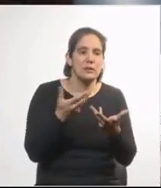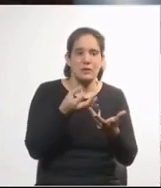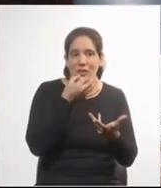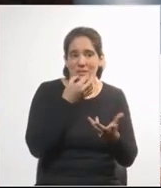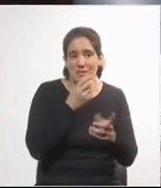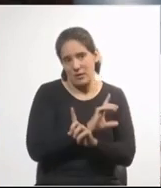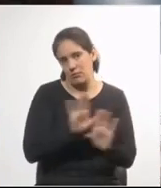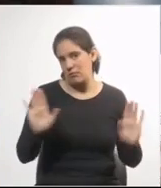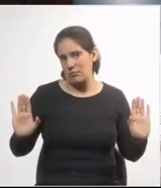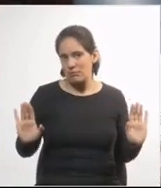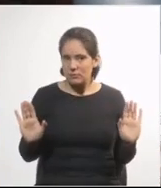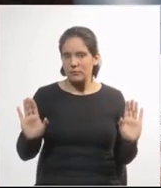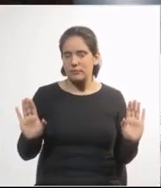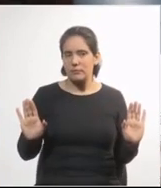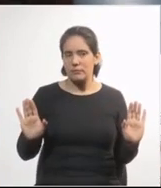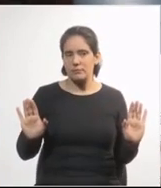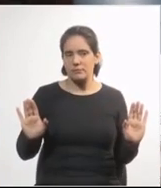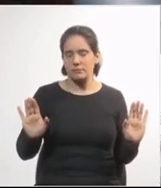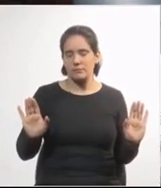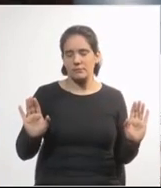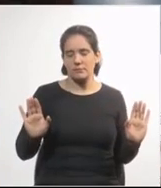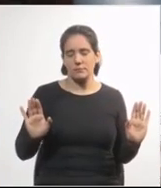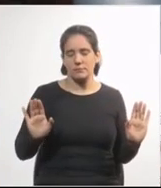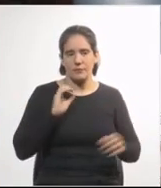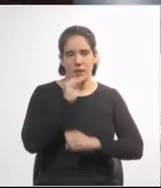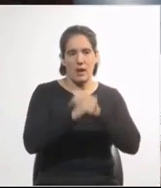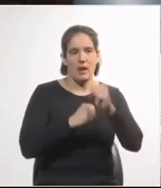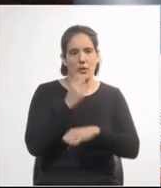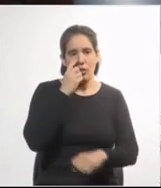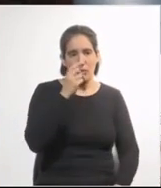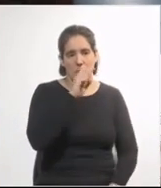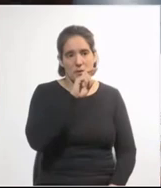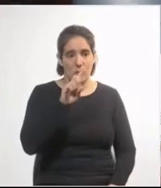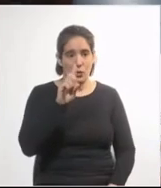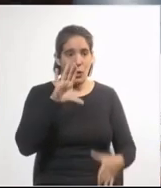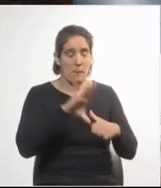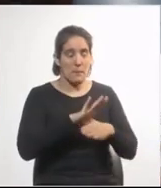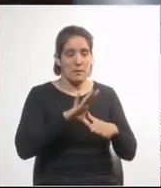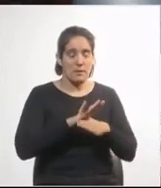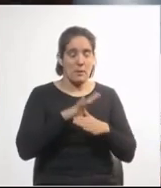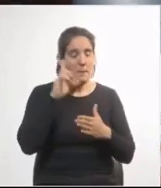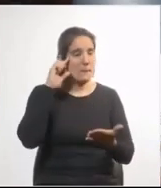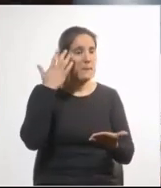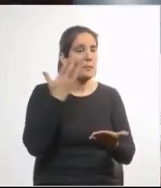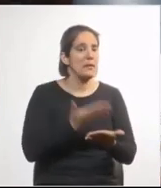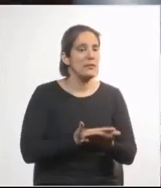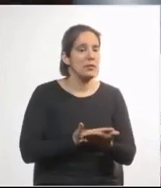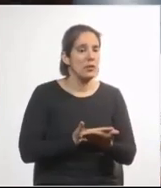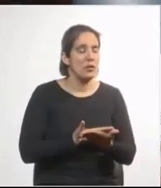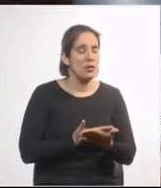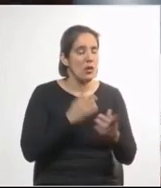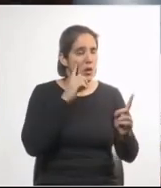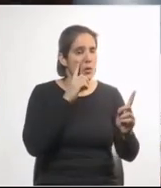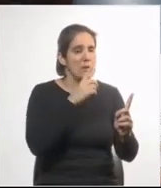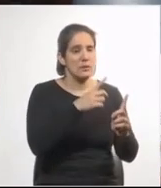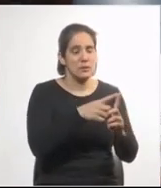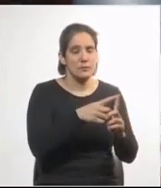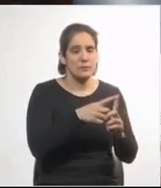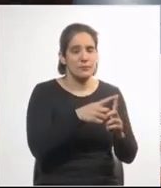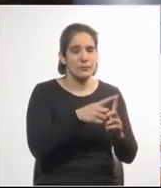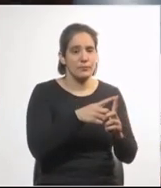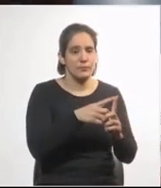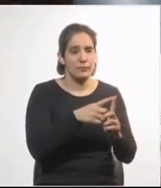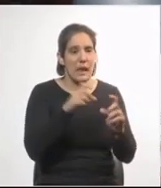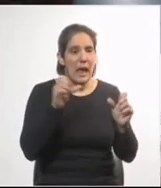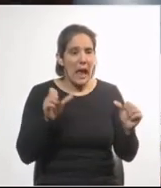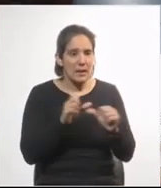más comentarios. En el 2021, el MIDES planteó como consigna central de las políticas sociales la